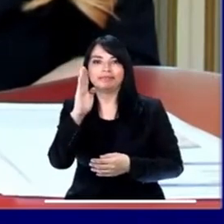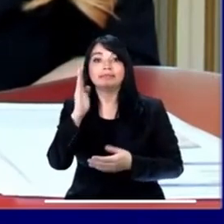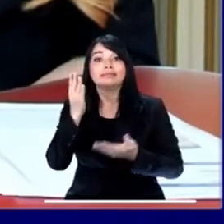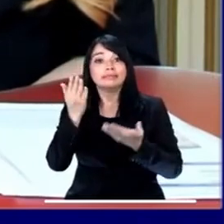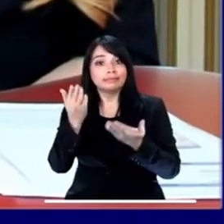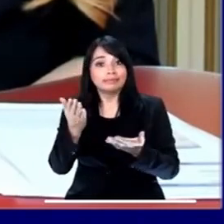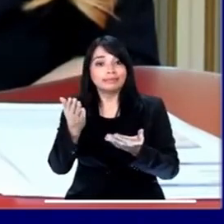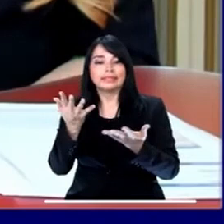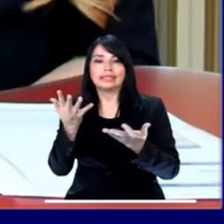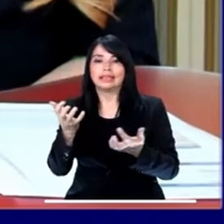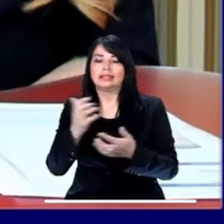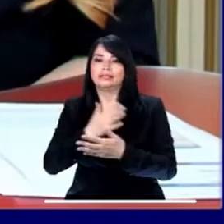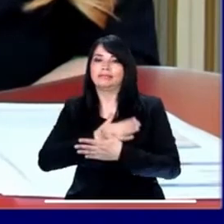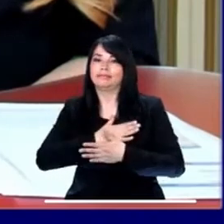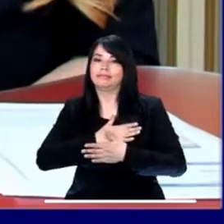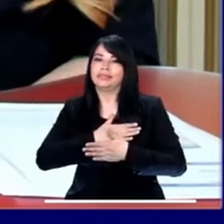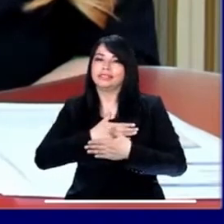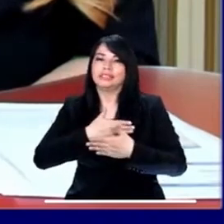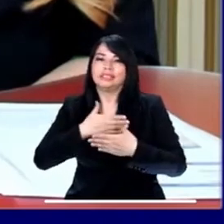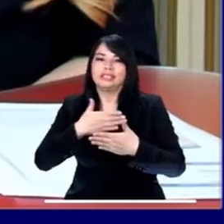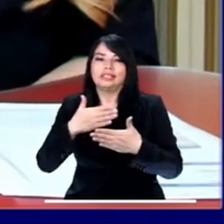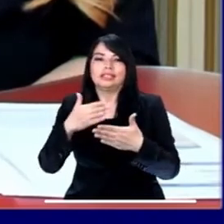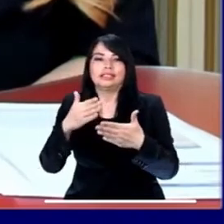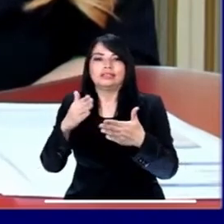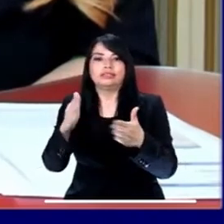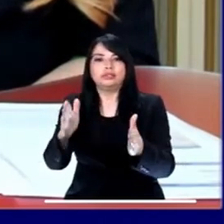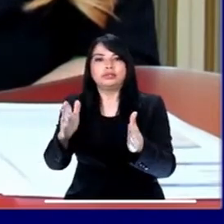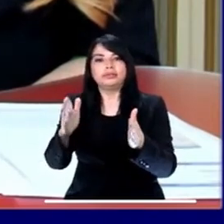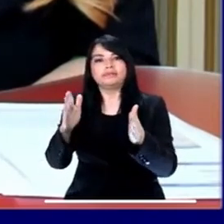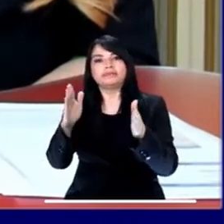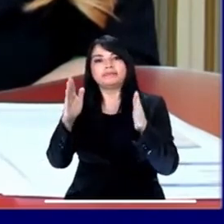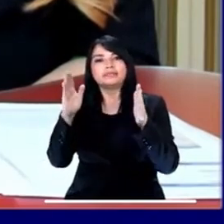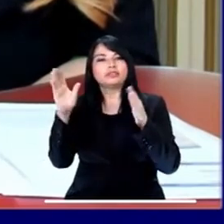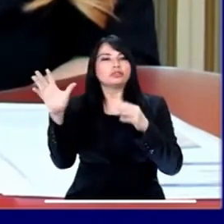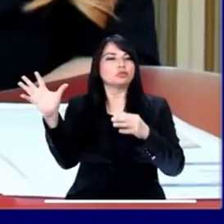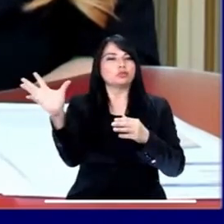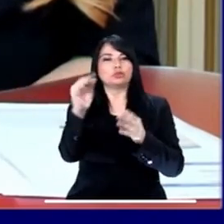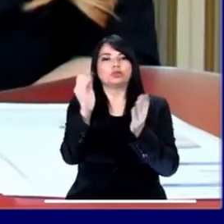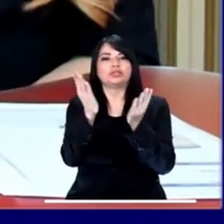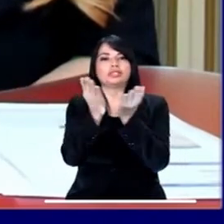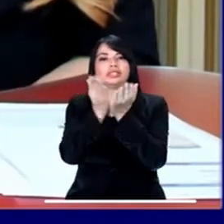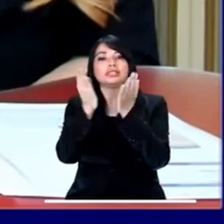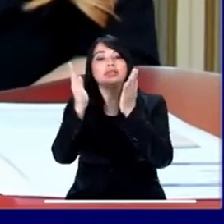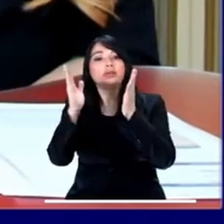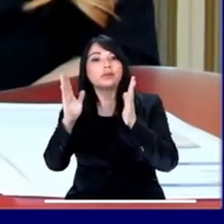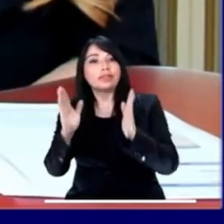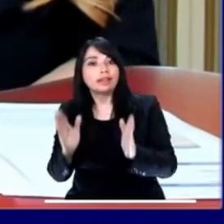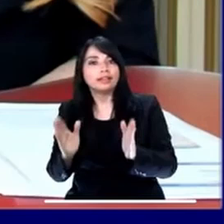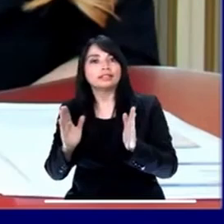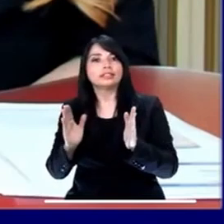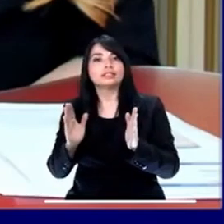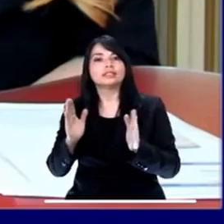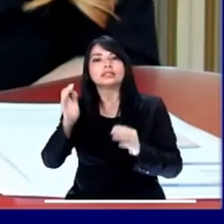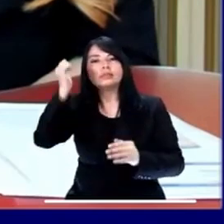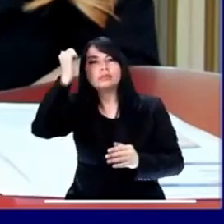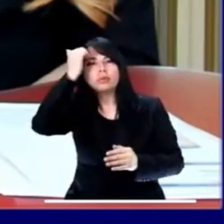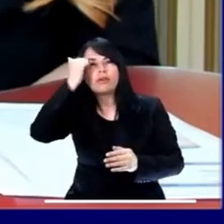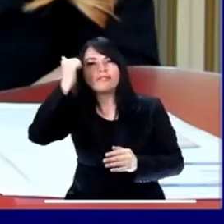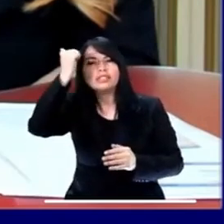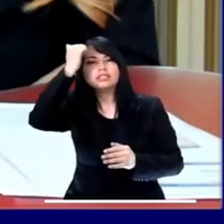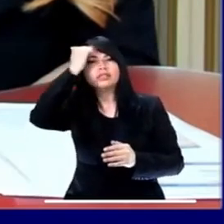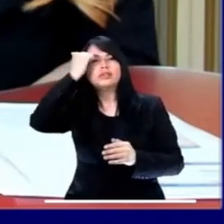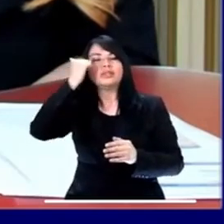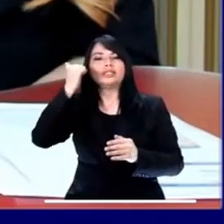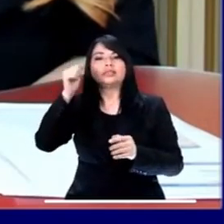un cariñoso saludo a todos los estudiantes, profesores, tutores, familiares